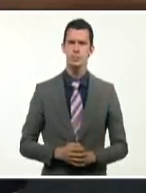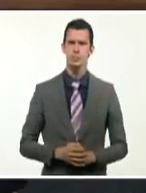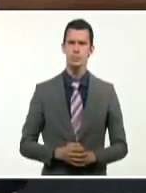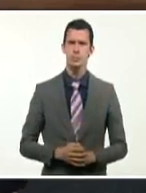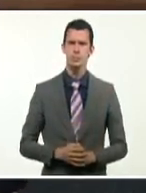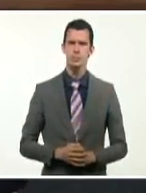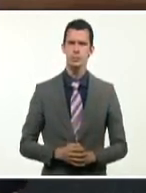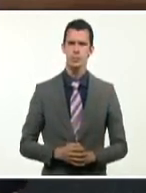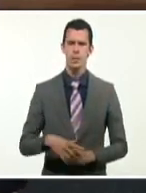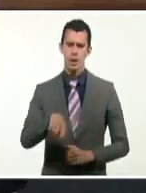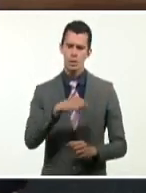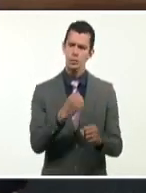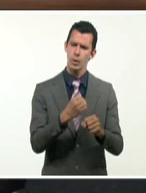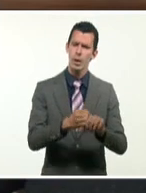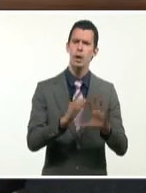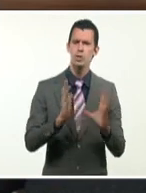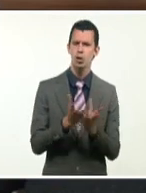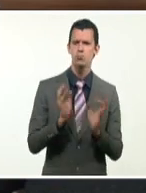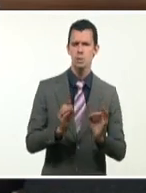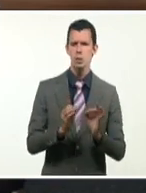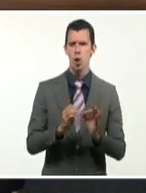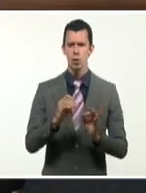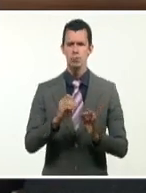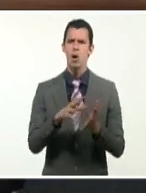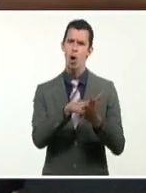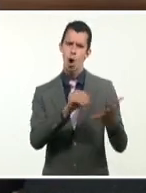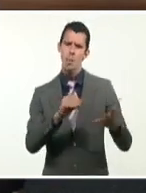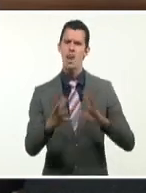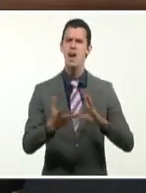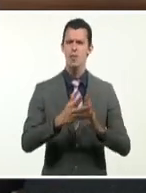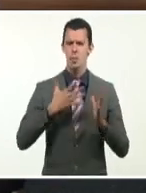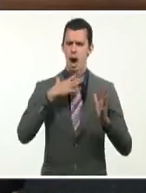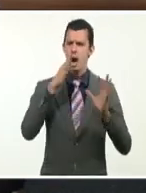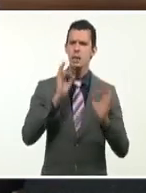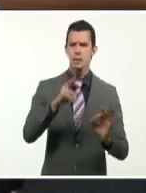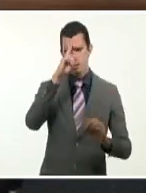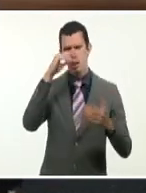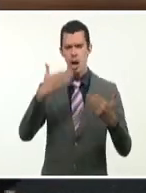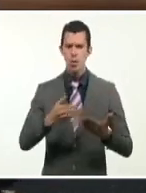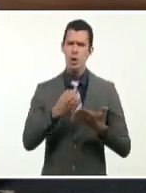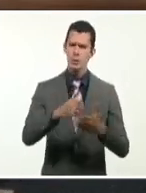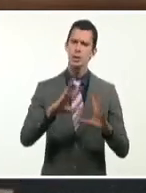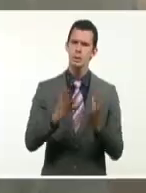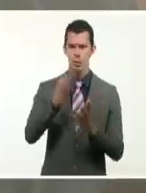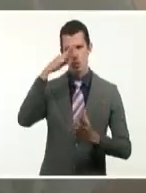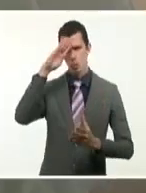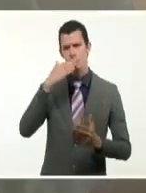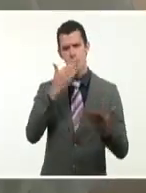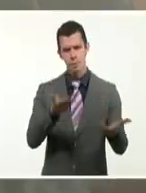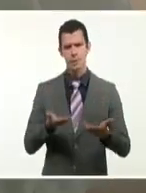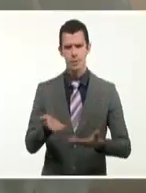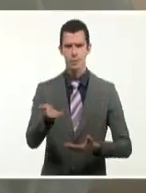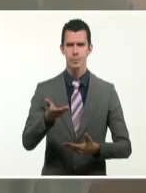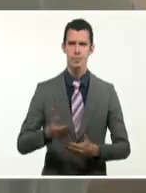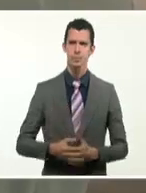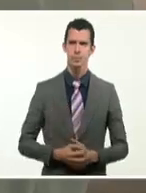derecho universal y han puesto en alto el nombre de la patria. Bienvenido a la patria.